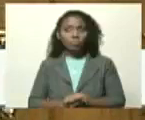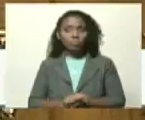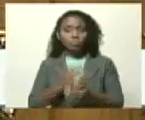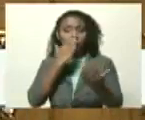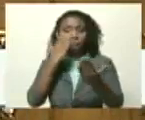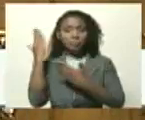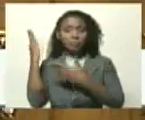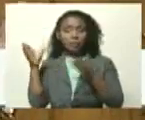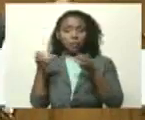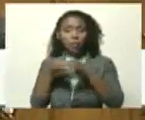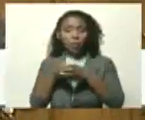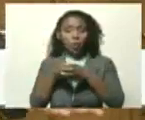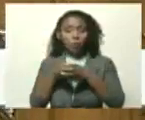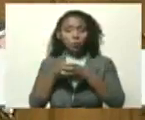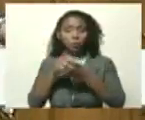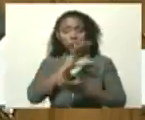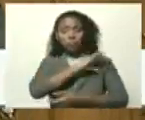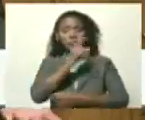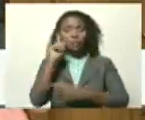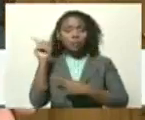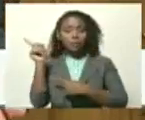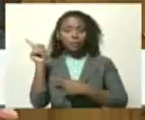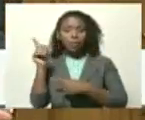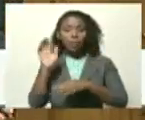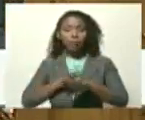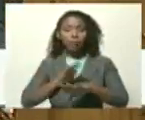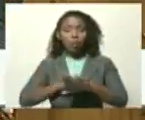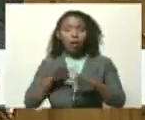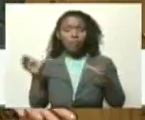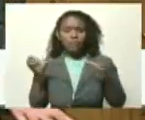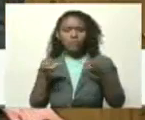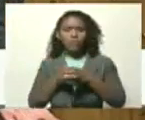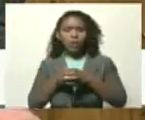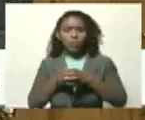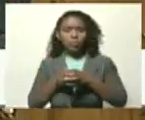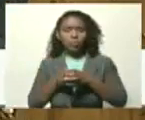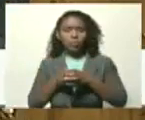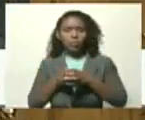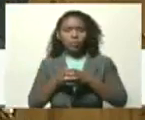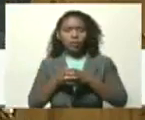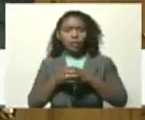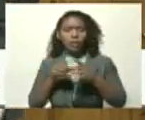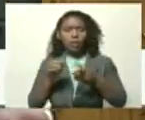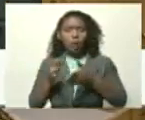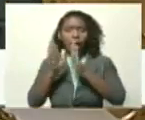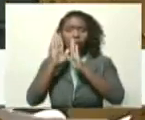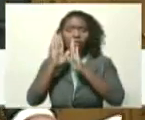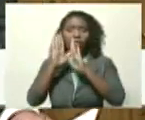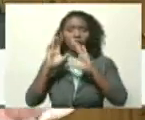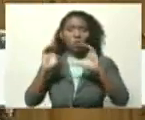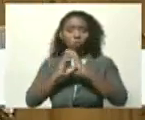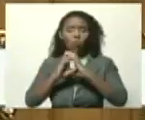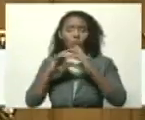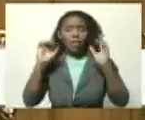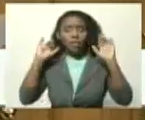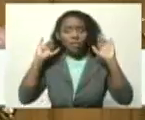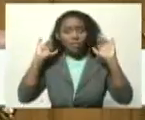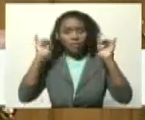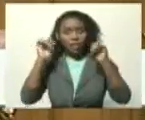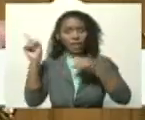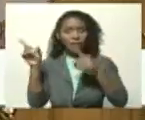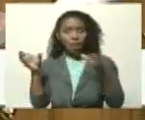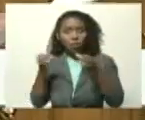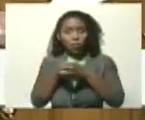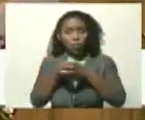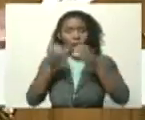reunión de junta de condominio, así lo digo porque se reúnen en el salón de fiesta de un edificio, y generalmente en los salones de